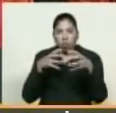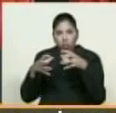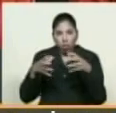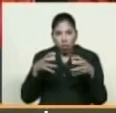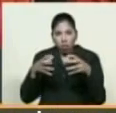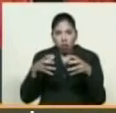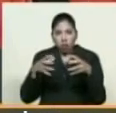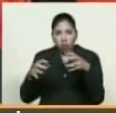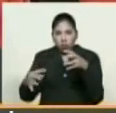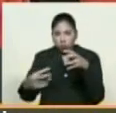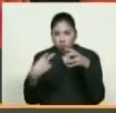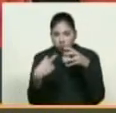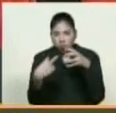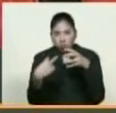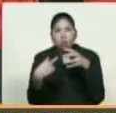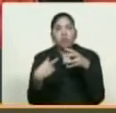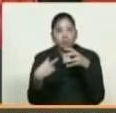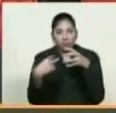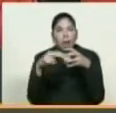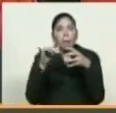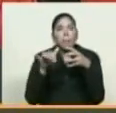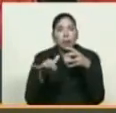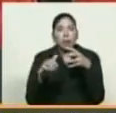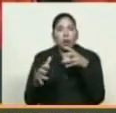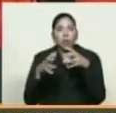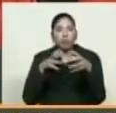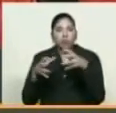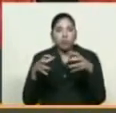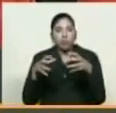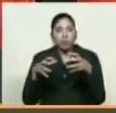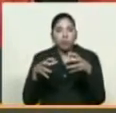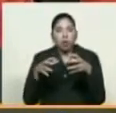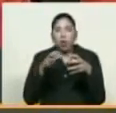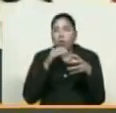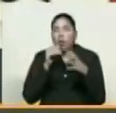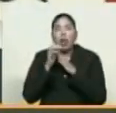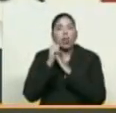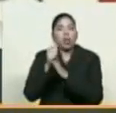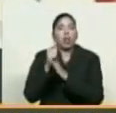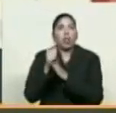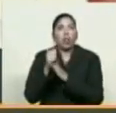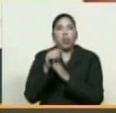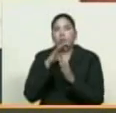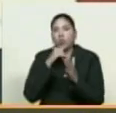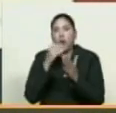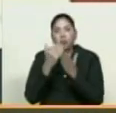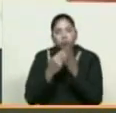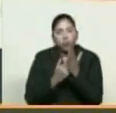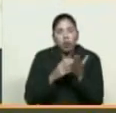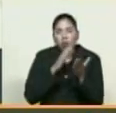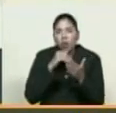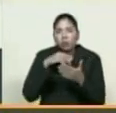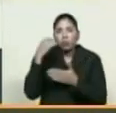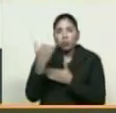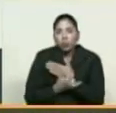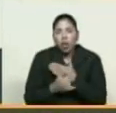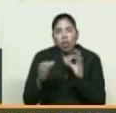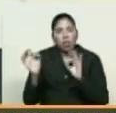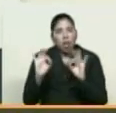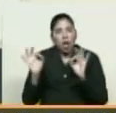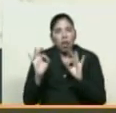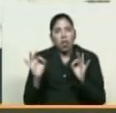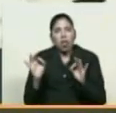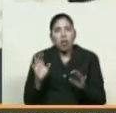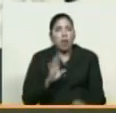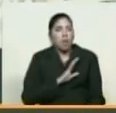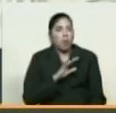está. Fracturada por todos lados. Sin un liderazgo, sin un programa, solo viendo a ver cada quien cómo defiende